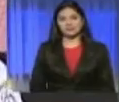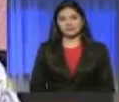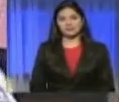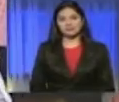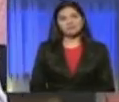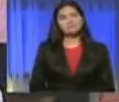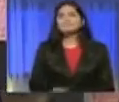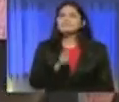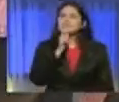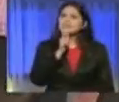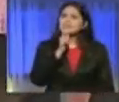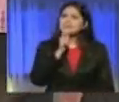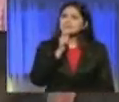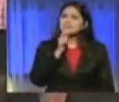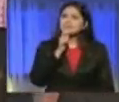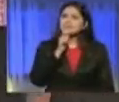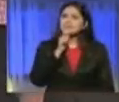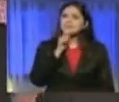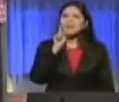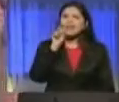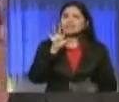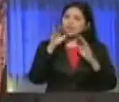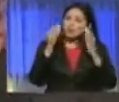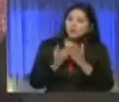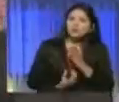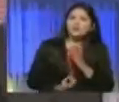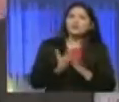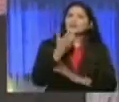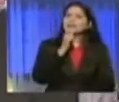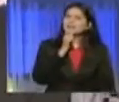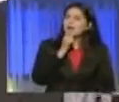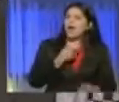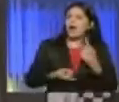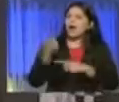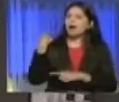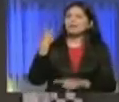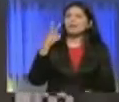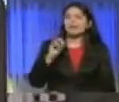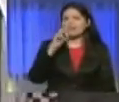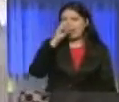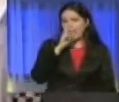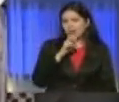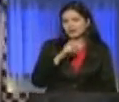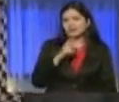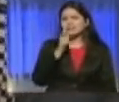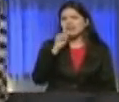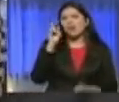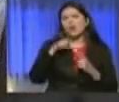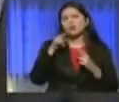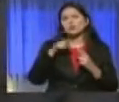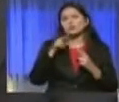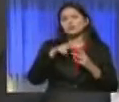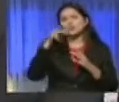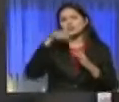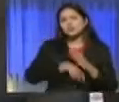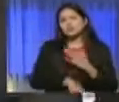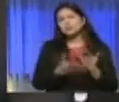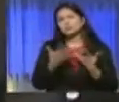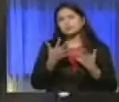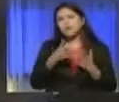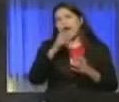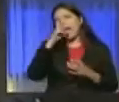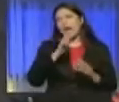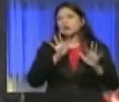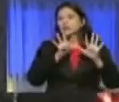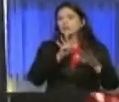¿Quién fue el que vio este mundo nacer? Hace 20 años que lo conocimos, por allá en el año